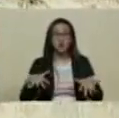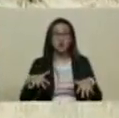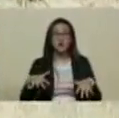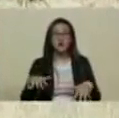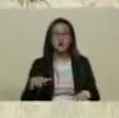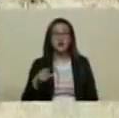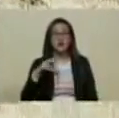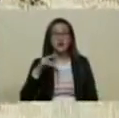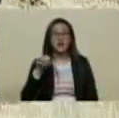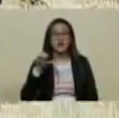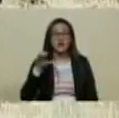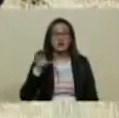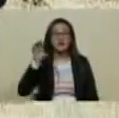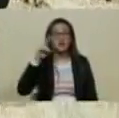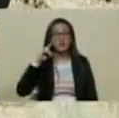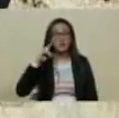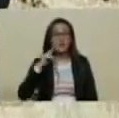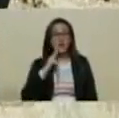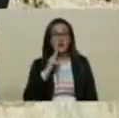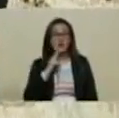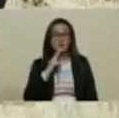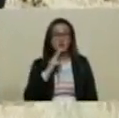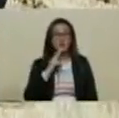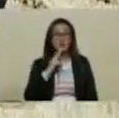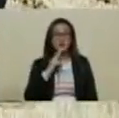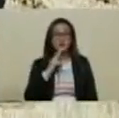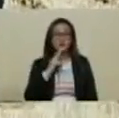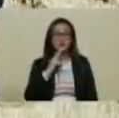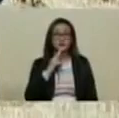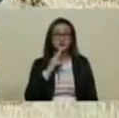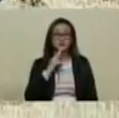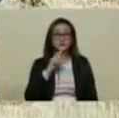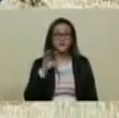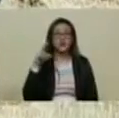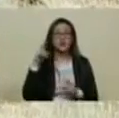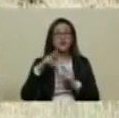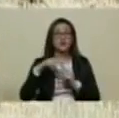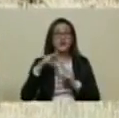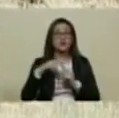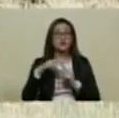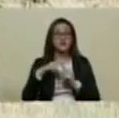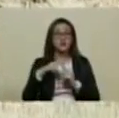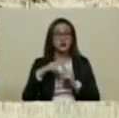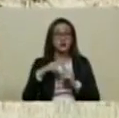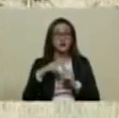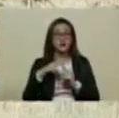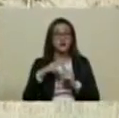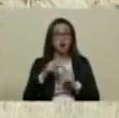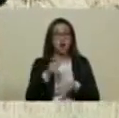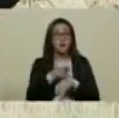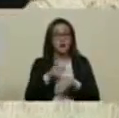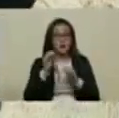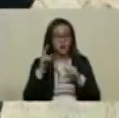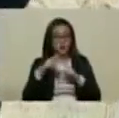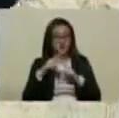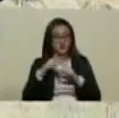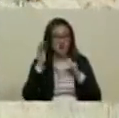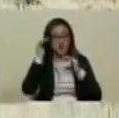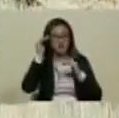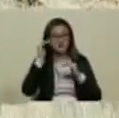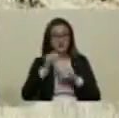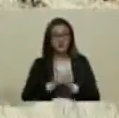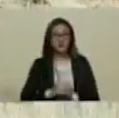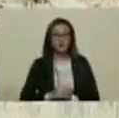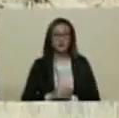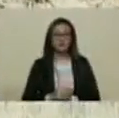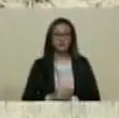estados Bolívar, atención Bolívar, estado Táchira, atención Táchira, gobernador Vilma